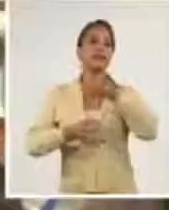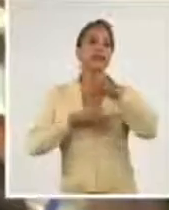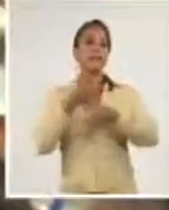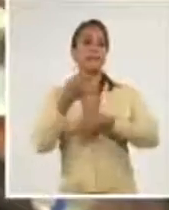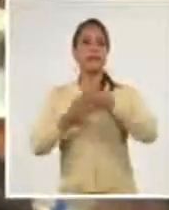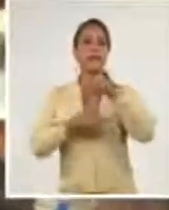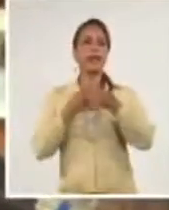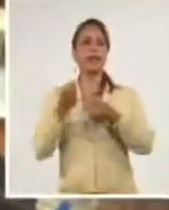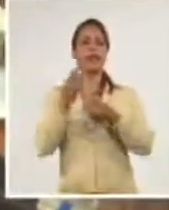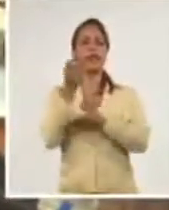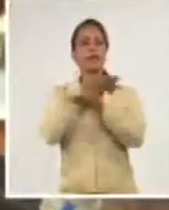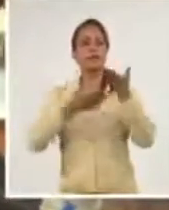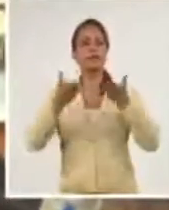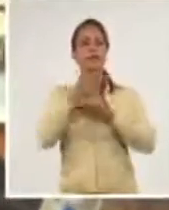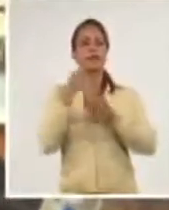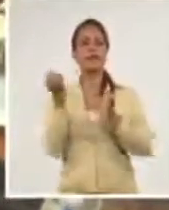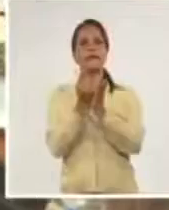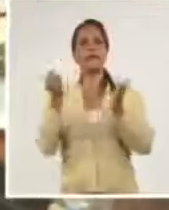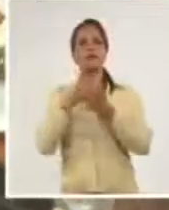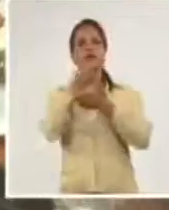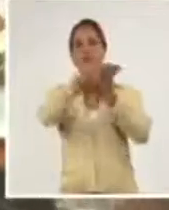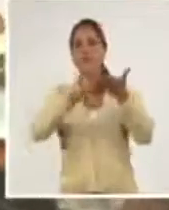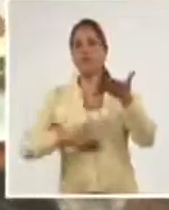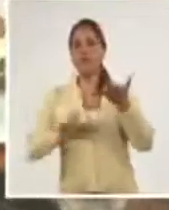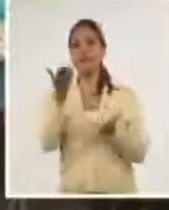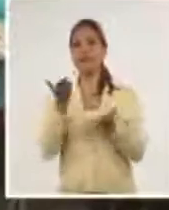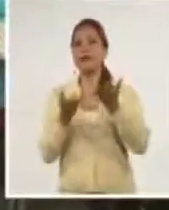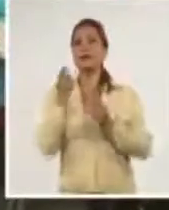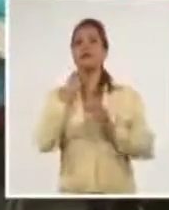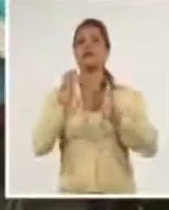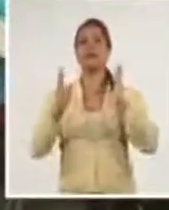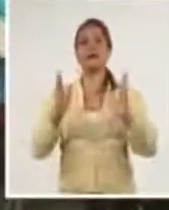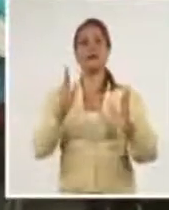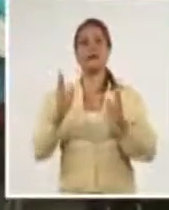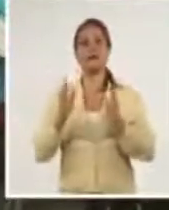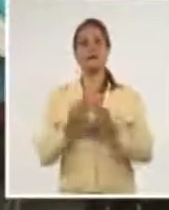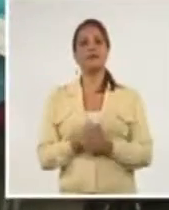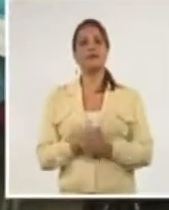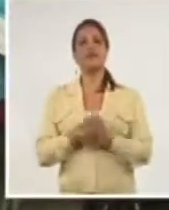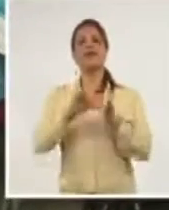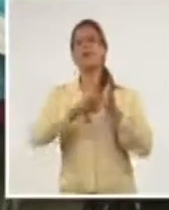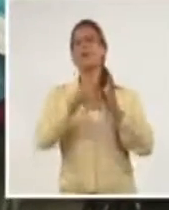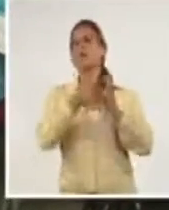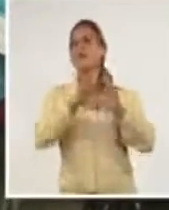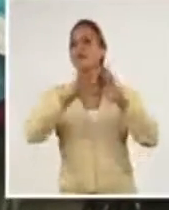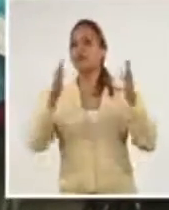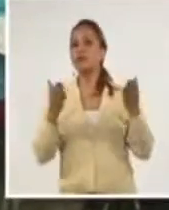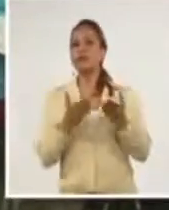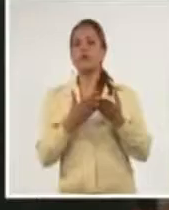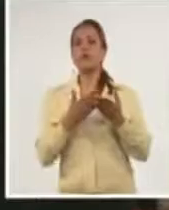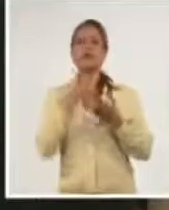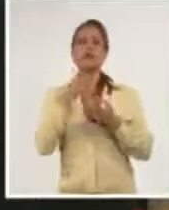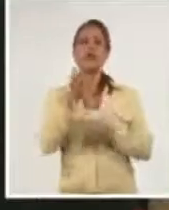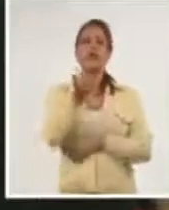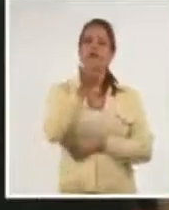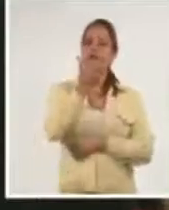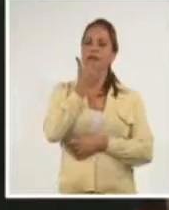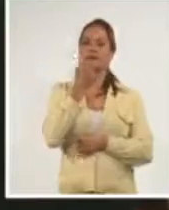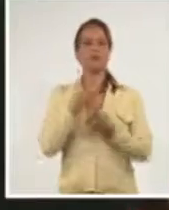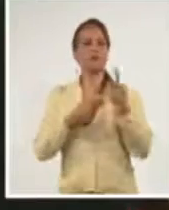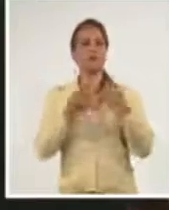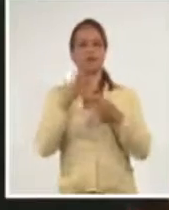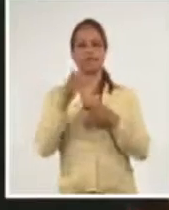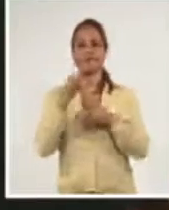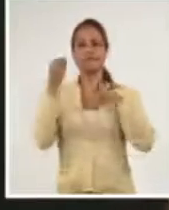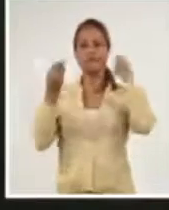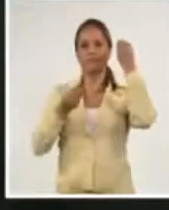análisis, discusión y aprobación del informe de balance del año y las proyecciones de trabajo, limitaciones y deficiencias. Entre los